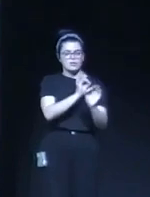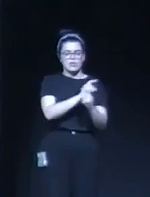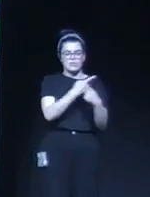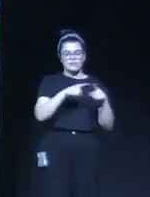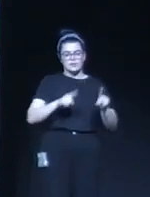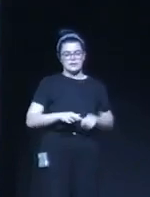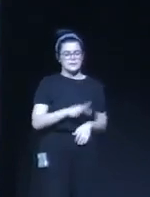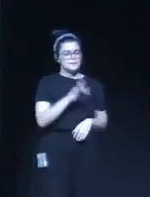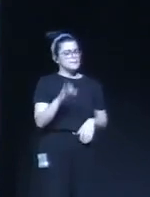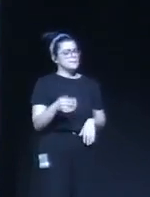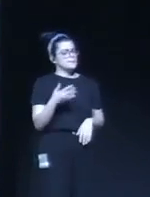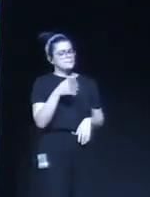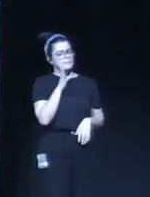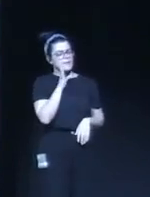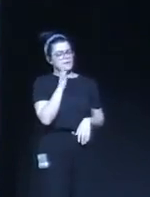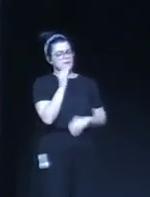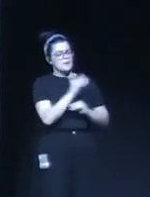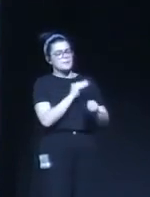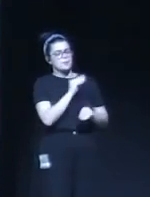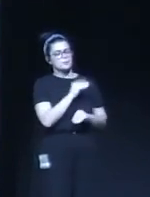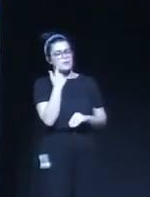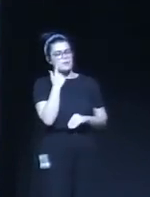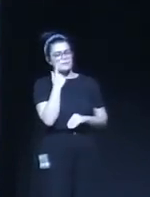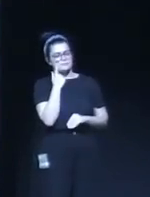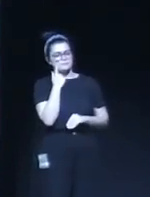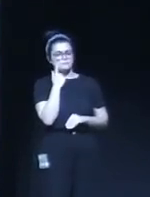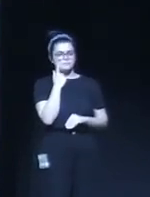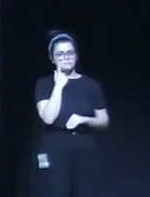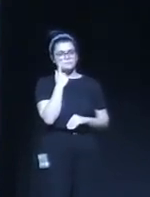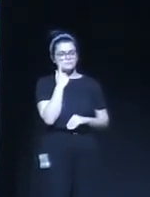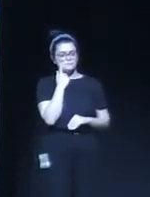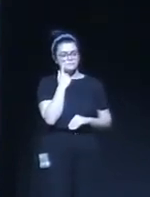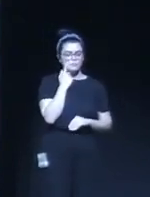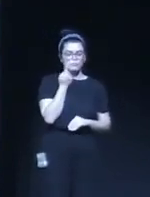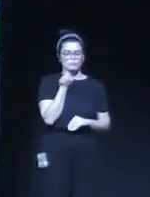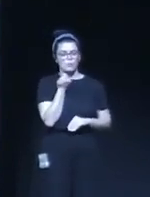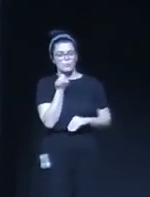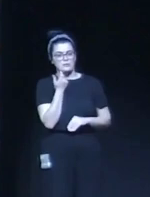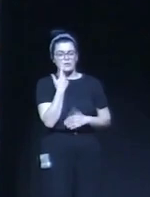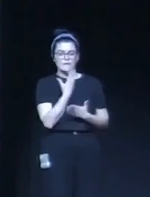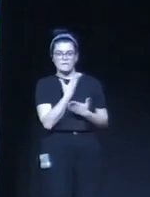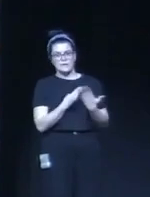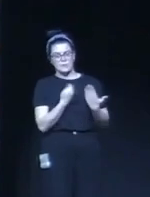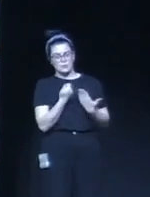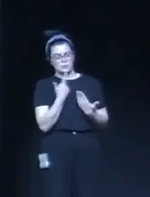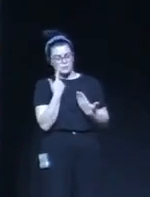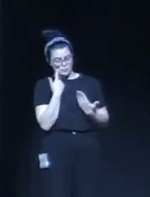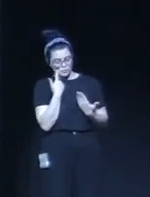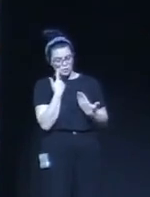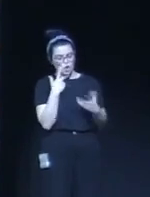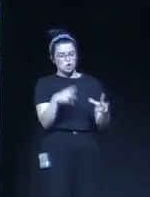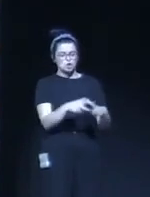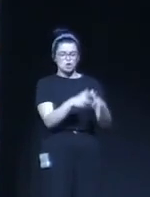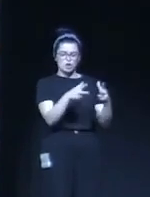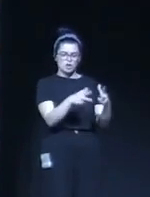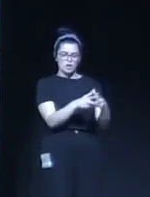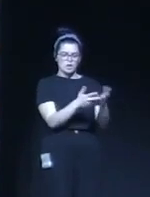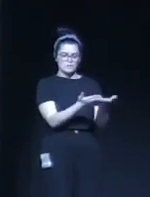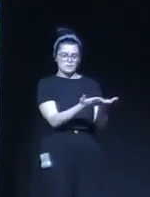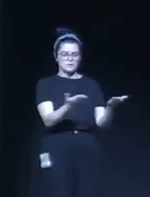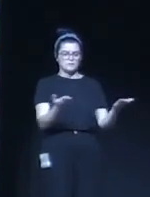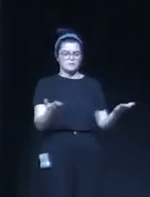les preguntaba antes un poco... ¿Y la qué respuesta, falla para que no se cierre? Lo he hecho un poco... Bueno, ¿qué falla, no? ¿Qué falla para que socialmente algo que es